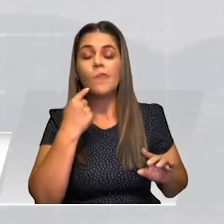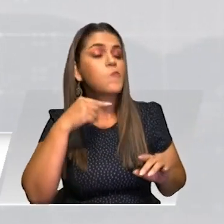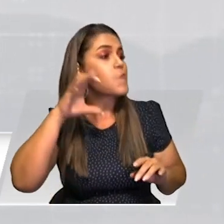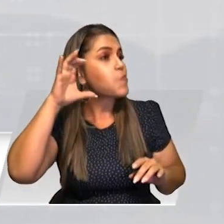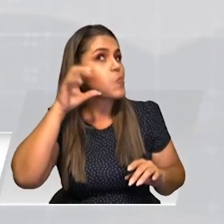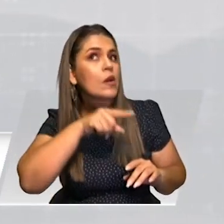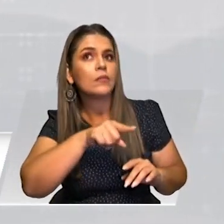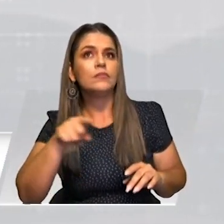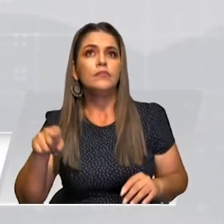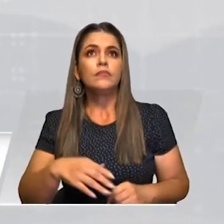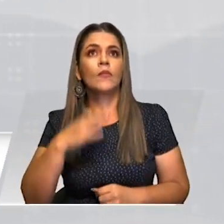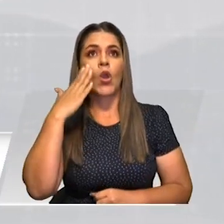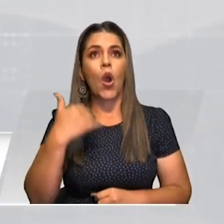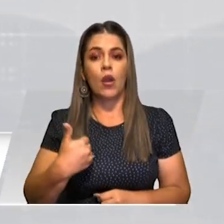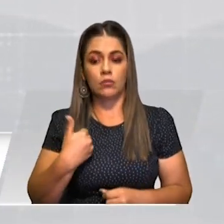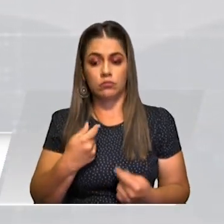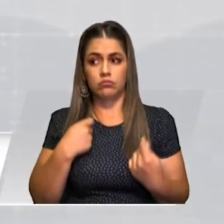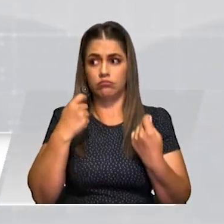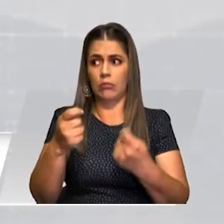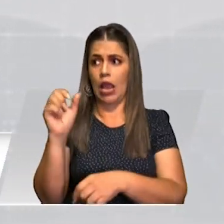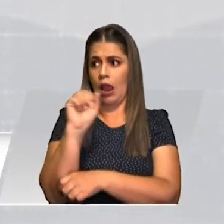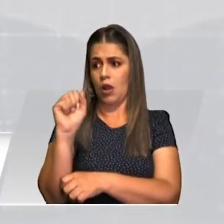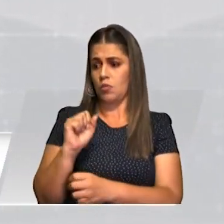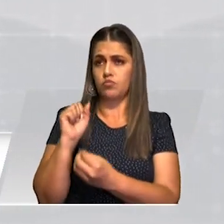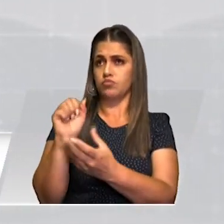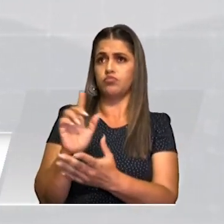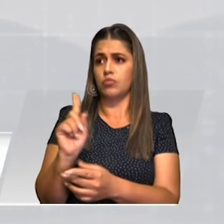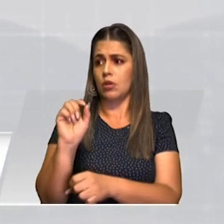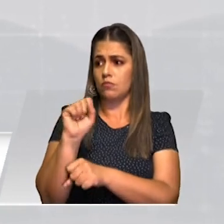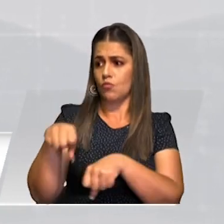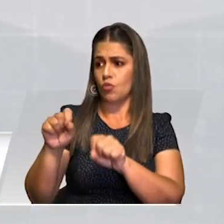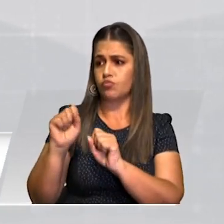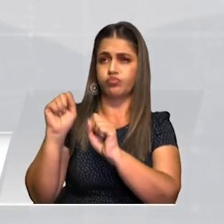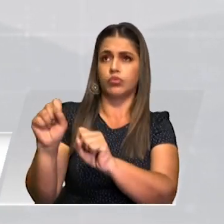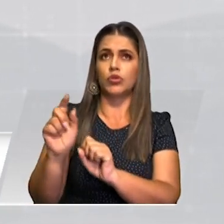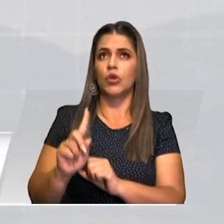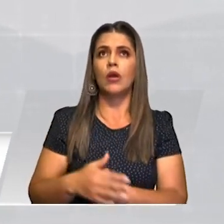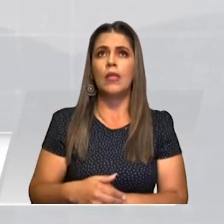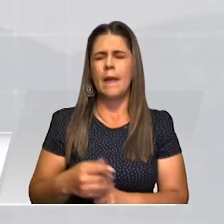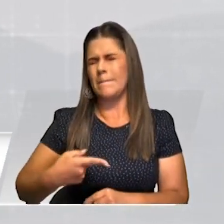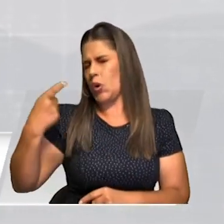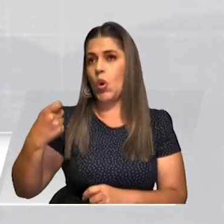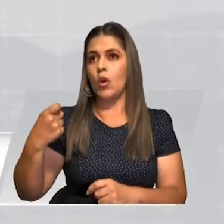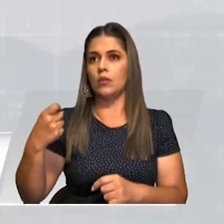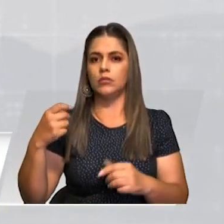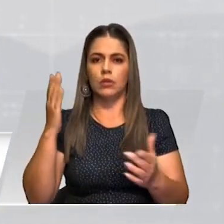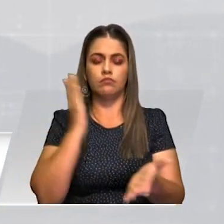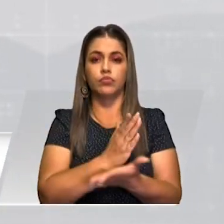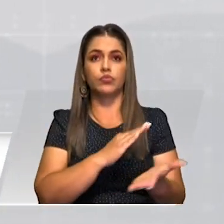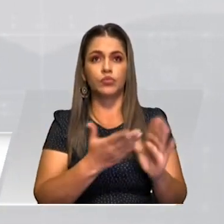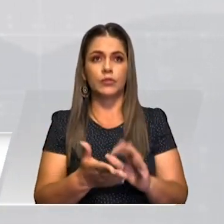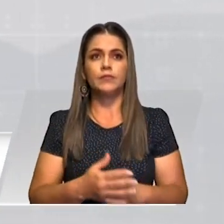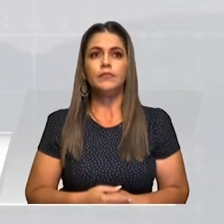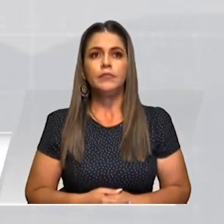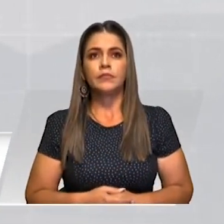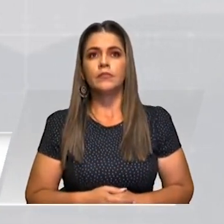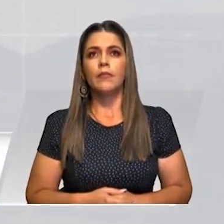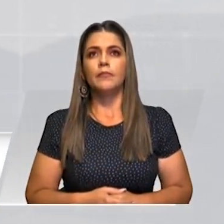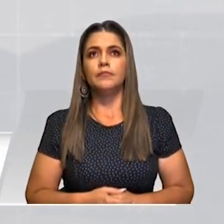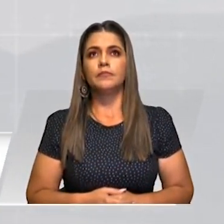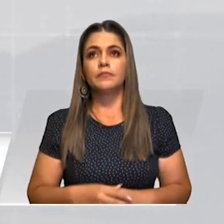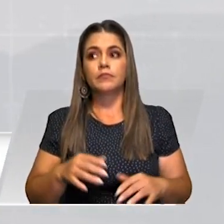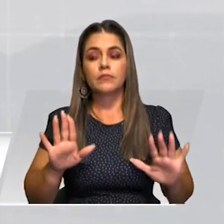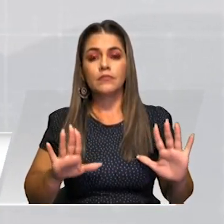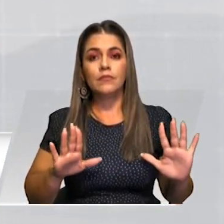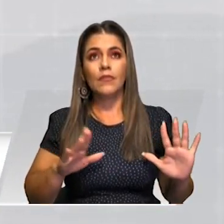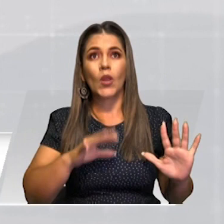de control, el joven se negó a entregar su vehículo y en medio de la confrontación, un disparo impactó al ciudadano. Según la versión de las autoridades,